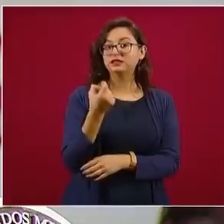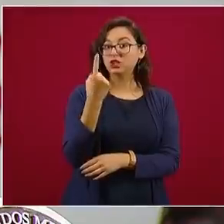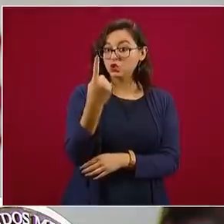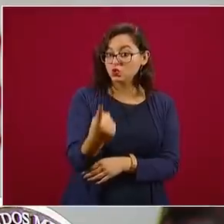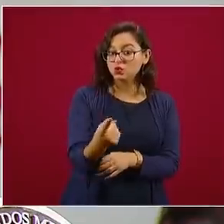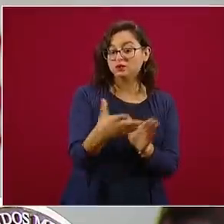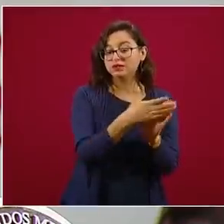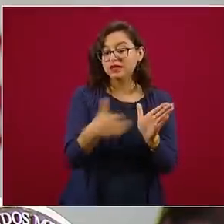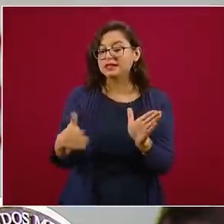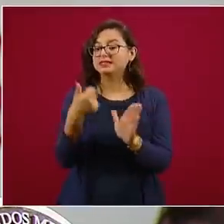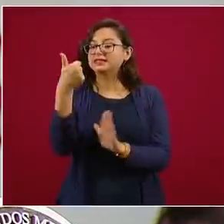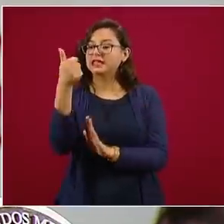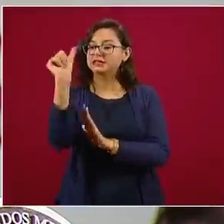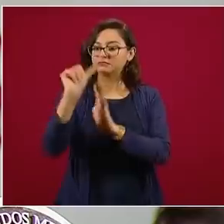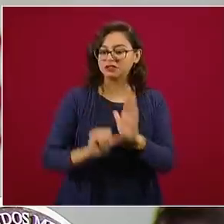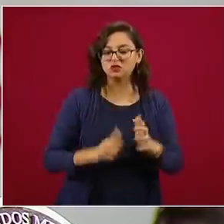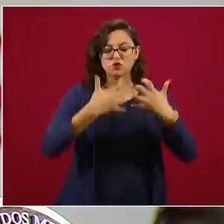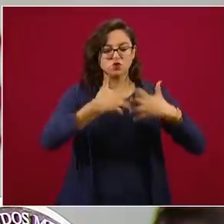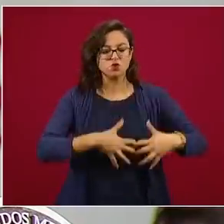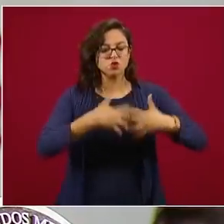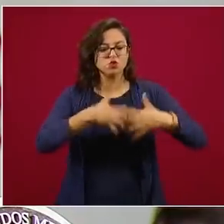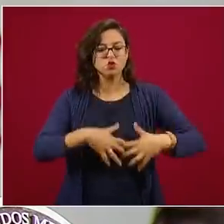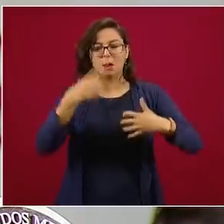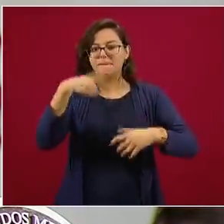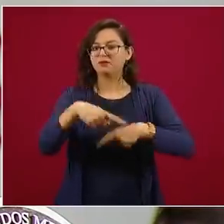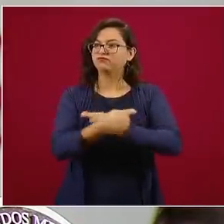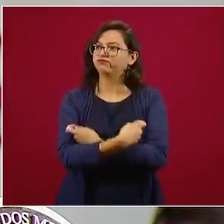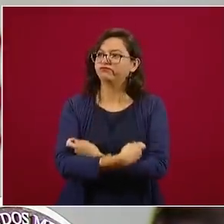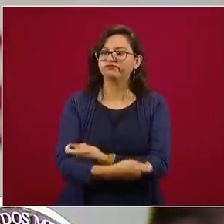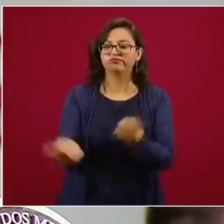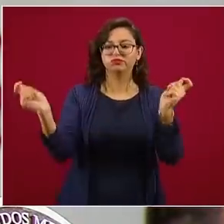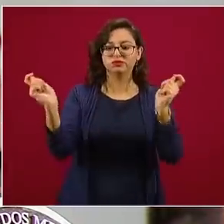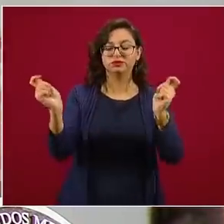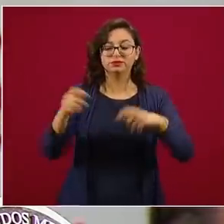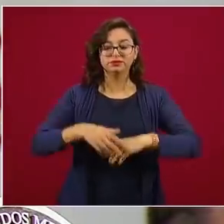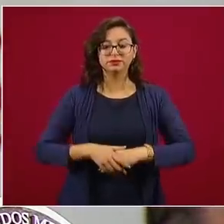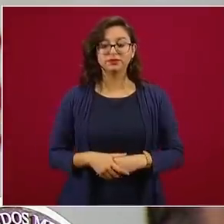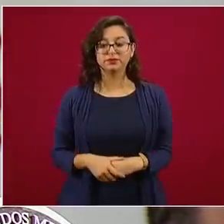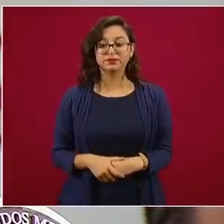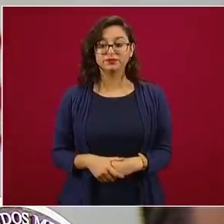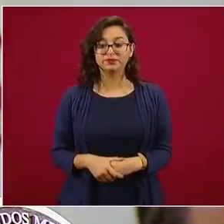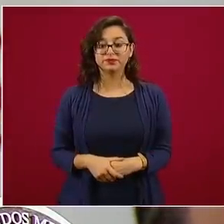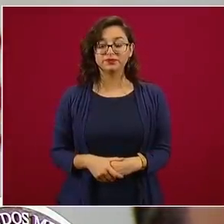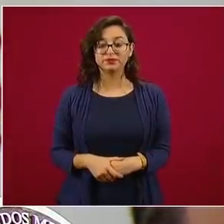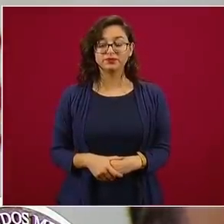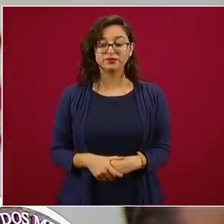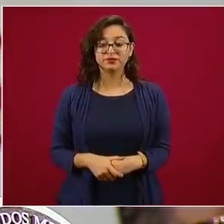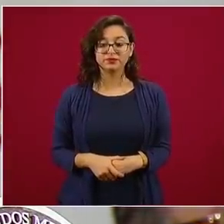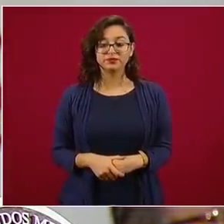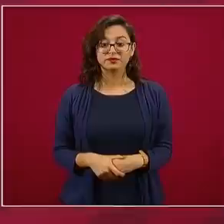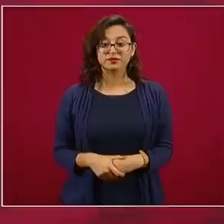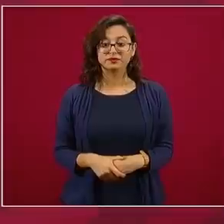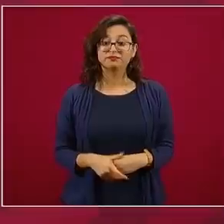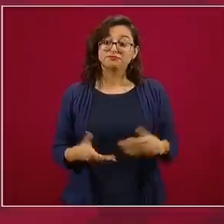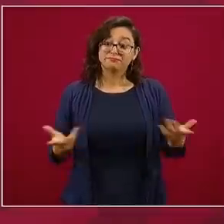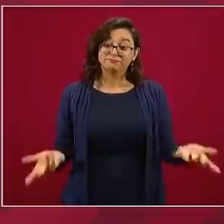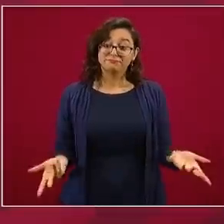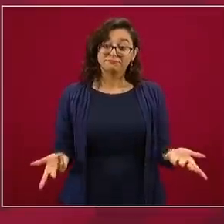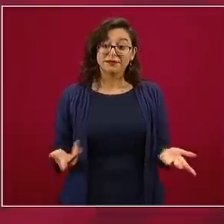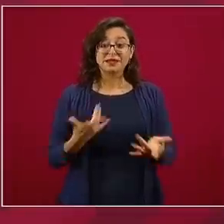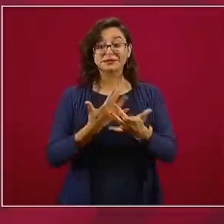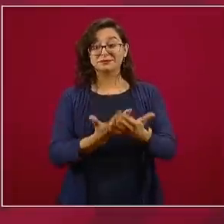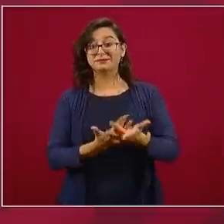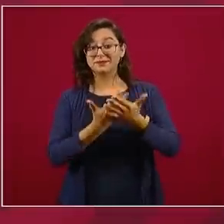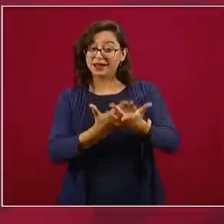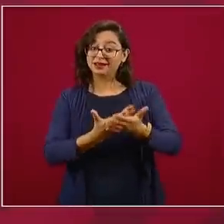de producción suficiente para su uso. Sí y solo sí se demuestra